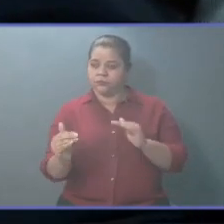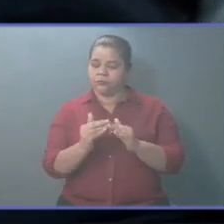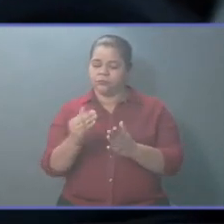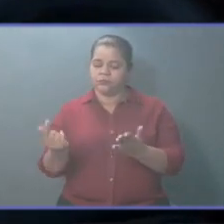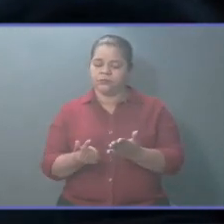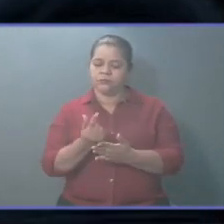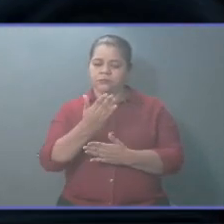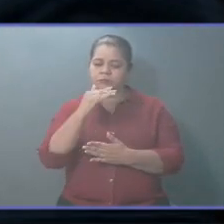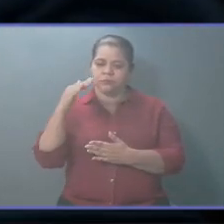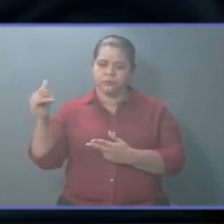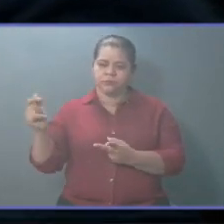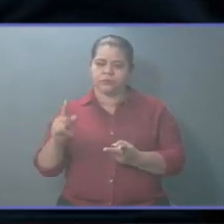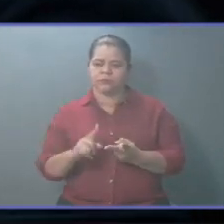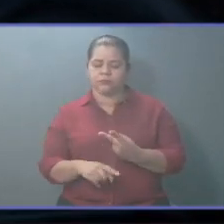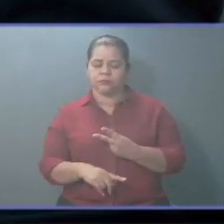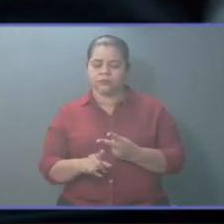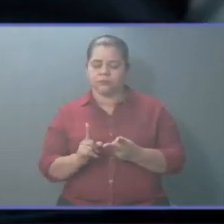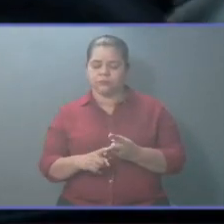del Salvador,